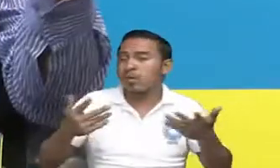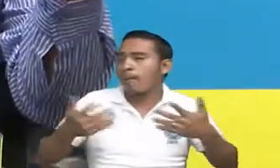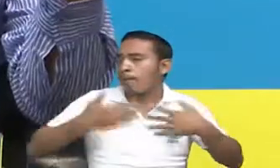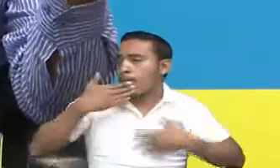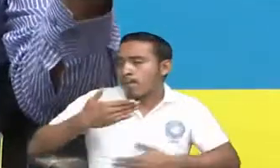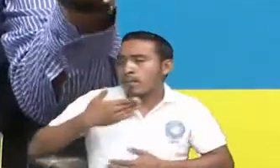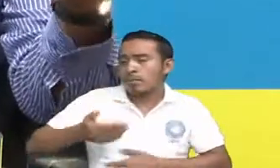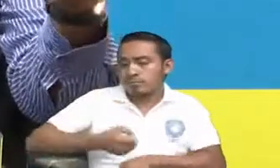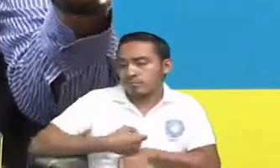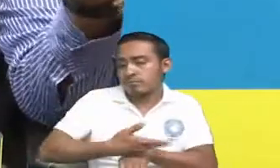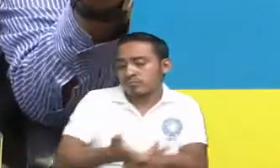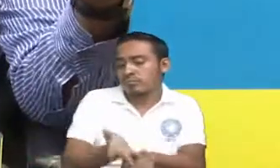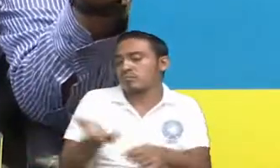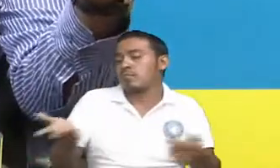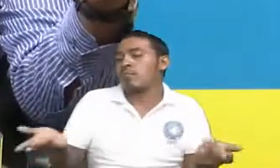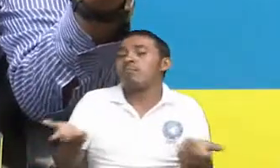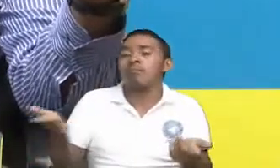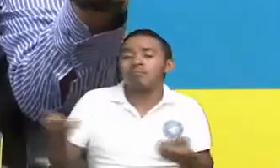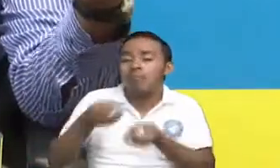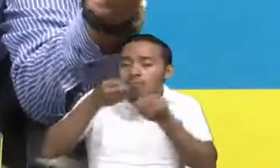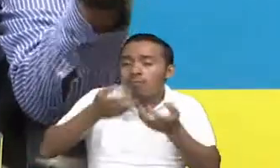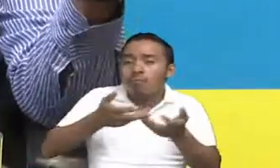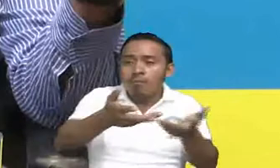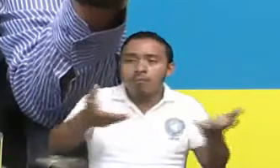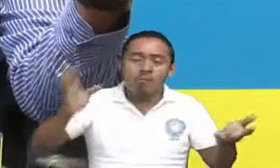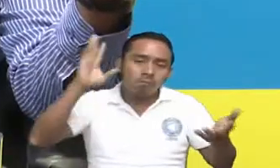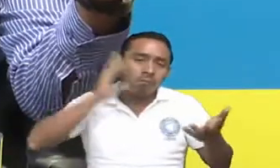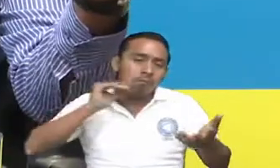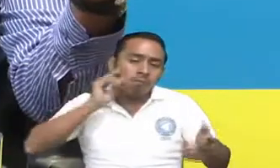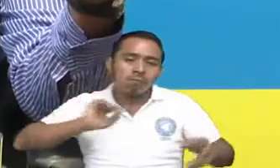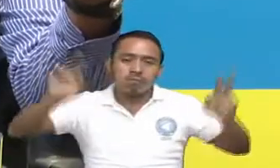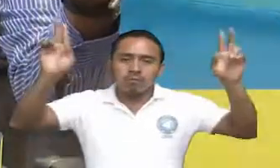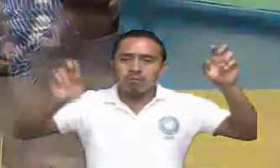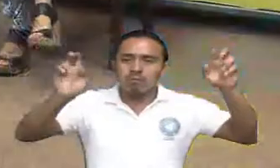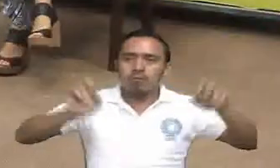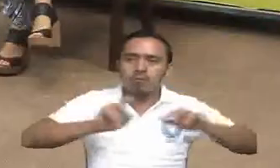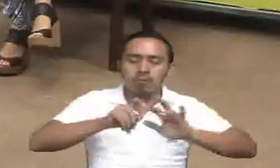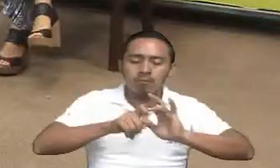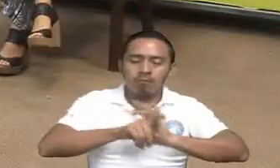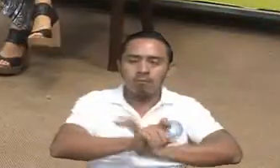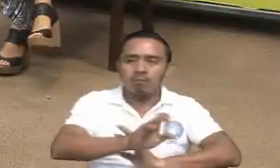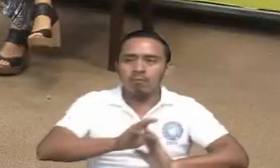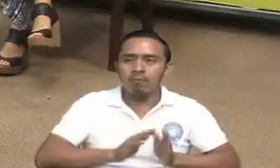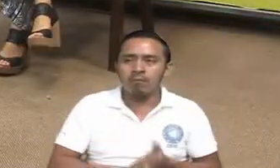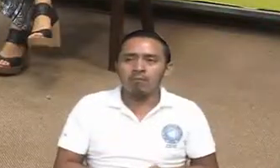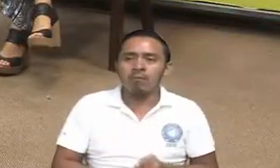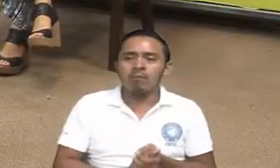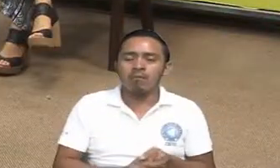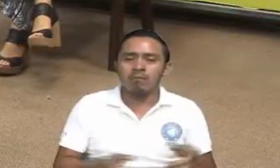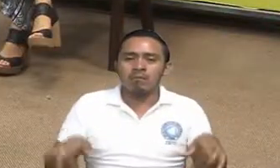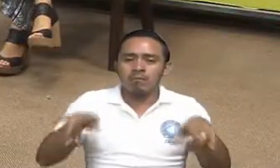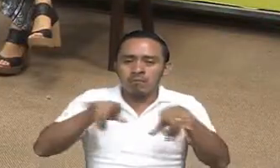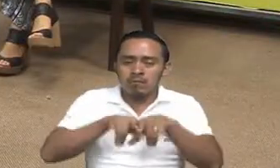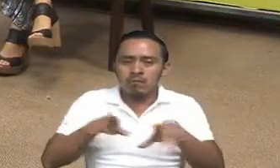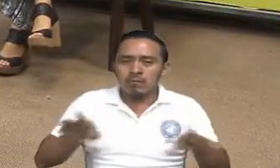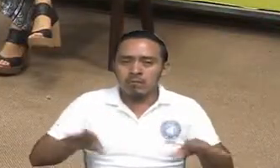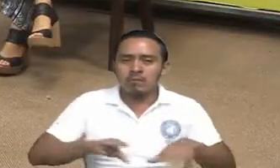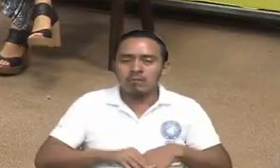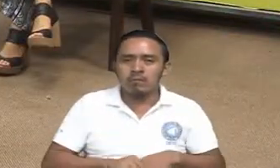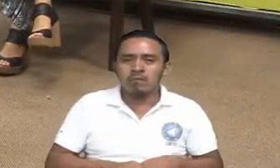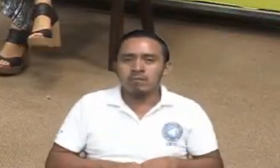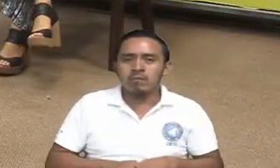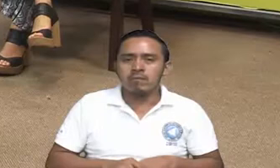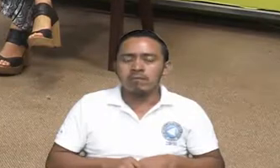consejo más idóneo que usted daría como experta en temas de psicología a una pareja que está pasando